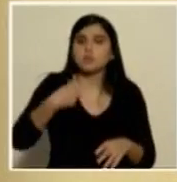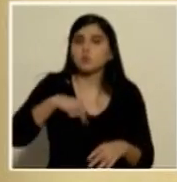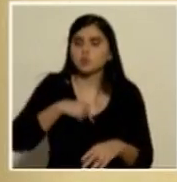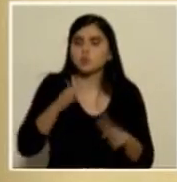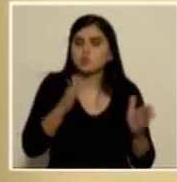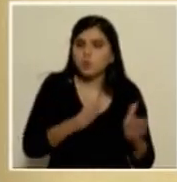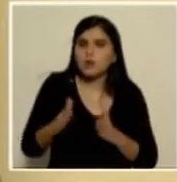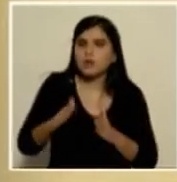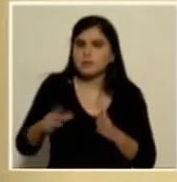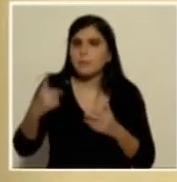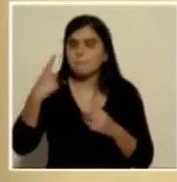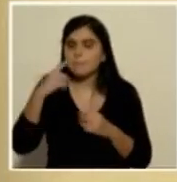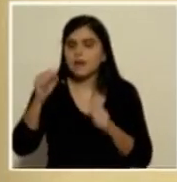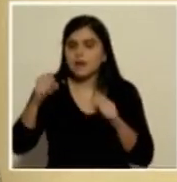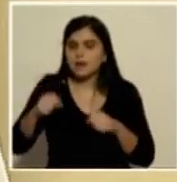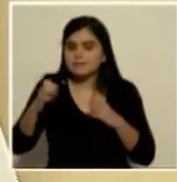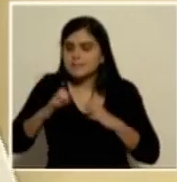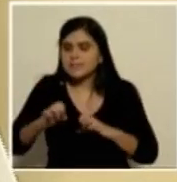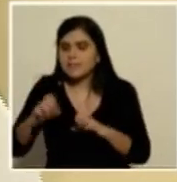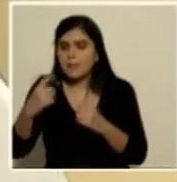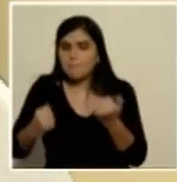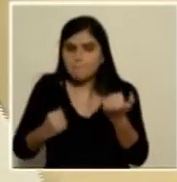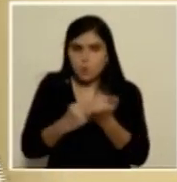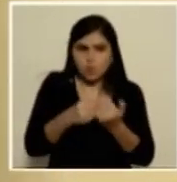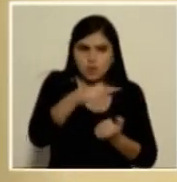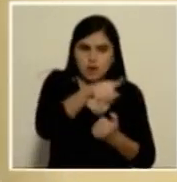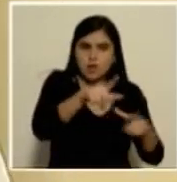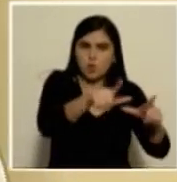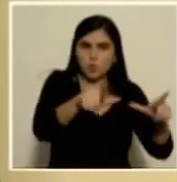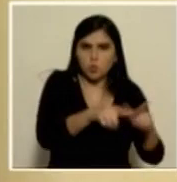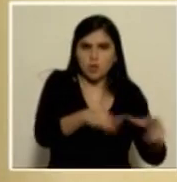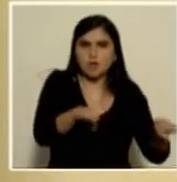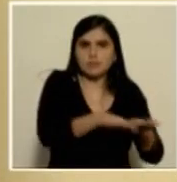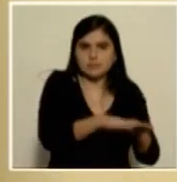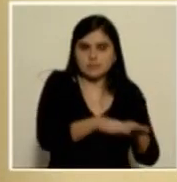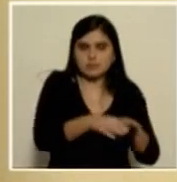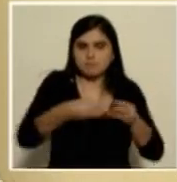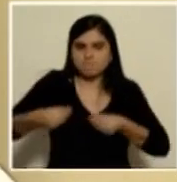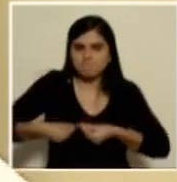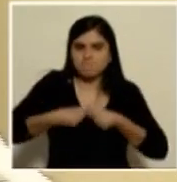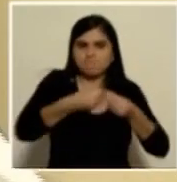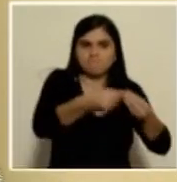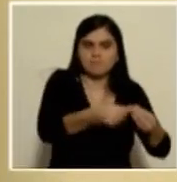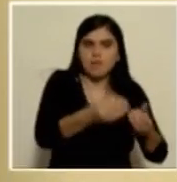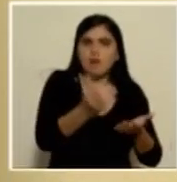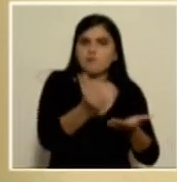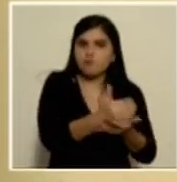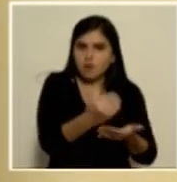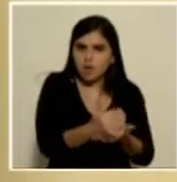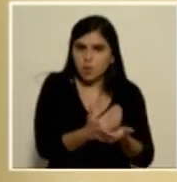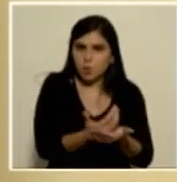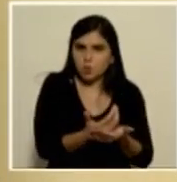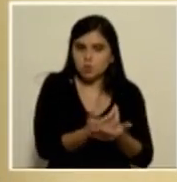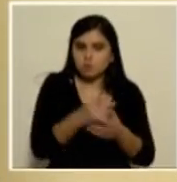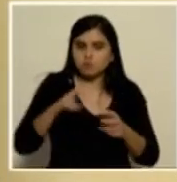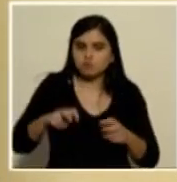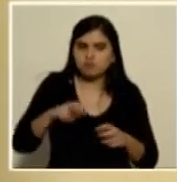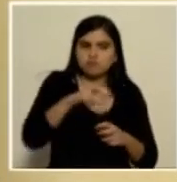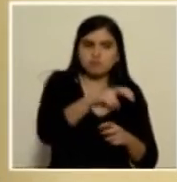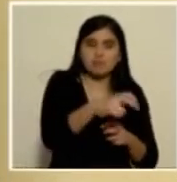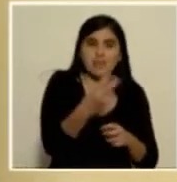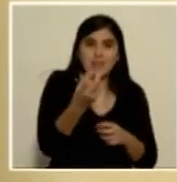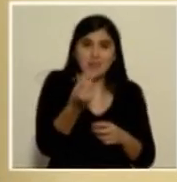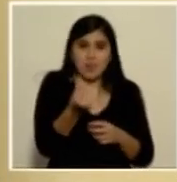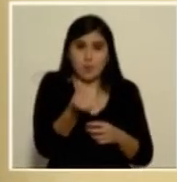las personas que se encuentren afectadas, sea para poder nutrir adicionalmente con recursos mediante transferencias monetarias